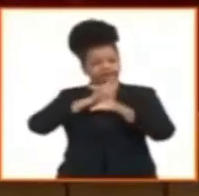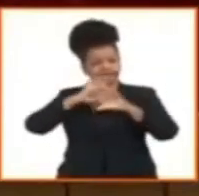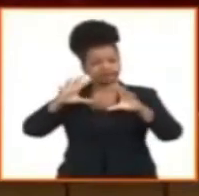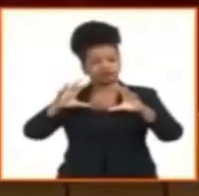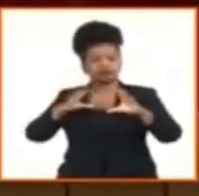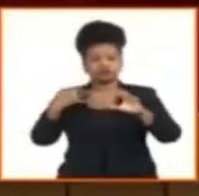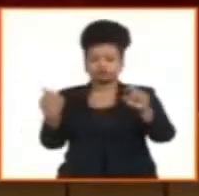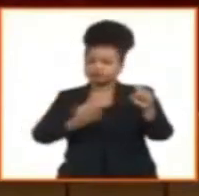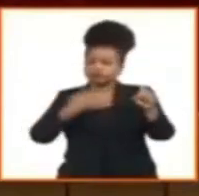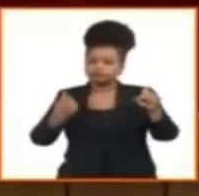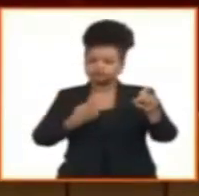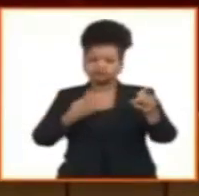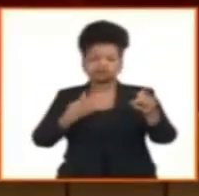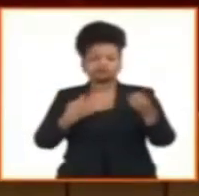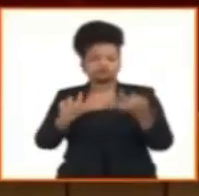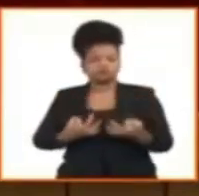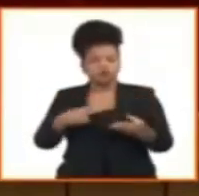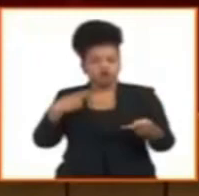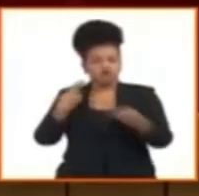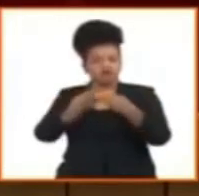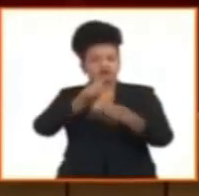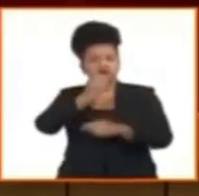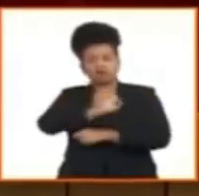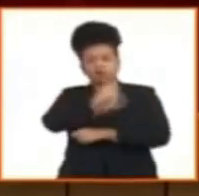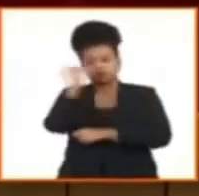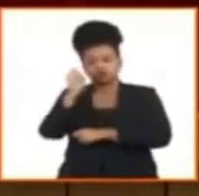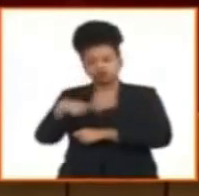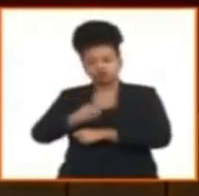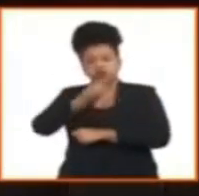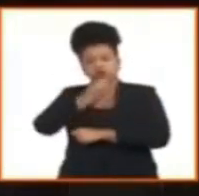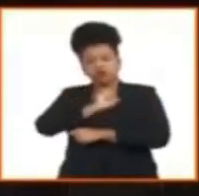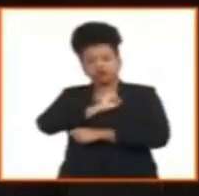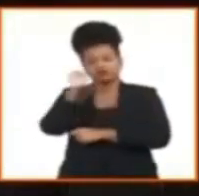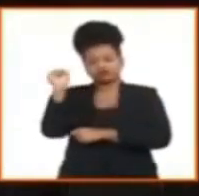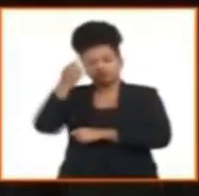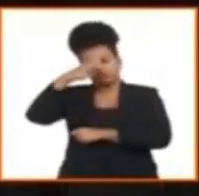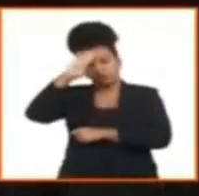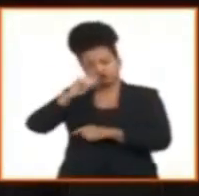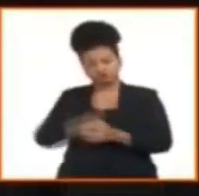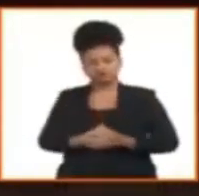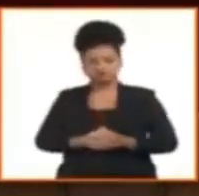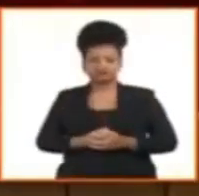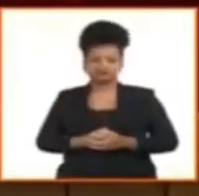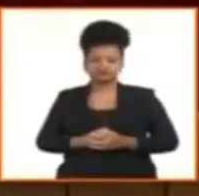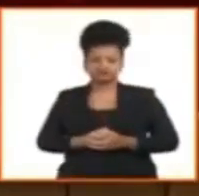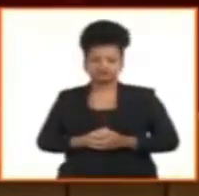valor, con la fe en la victoria y en lo que somos capaces de hacer los cubanos.